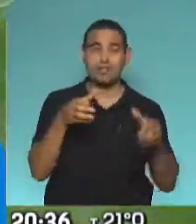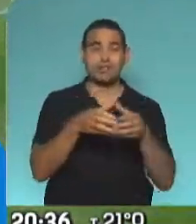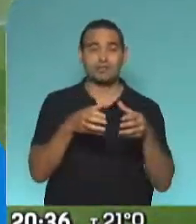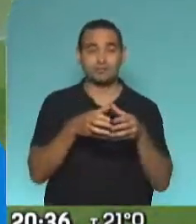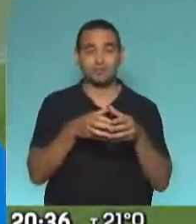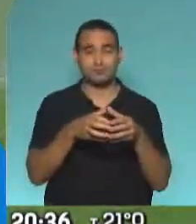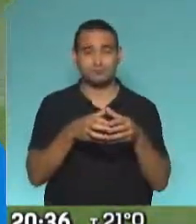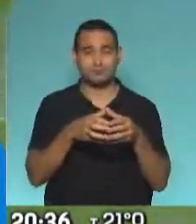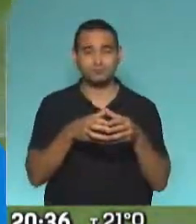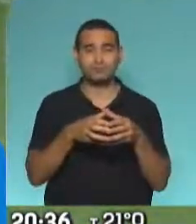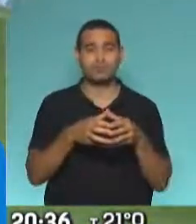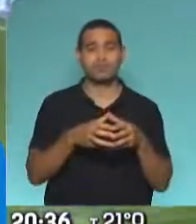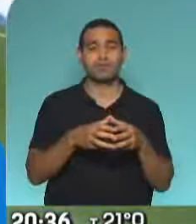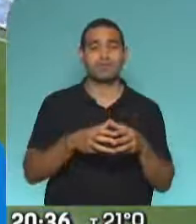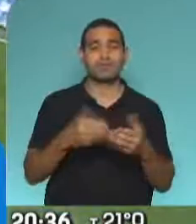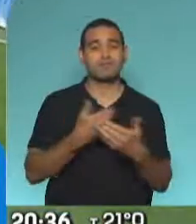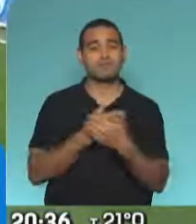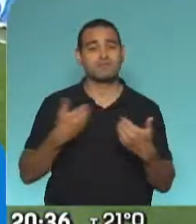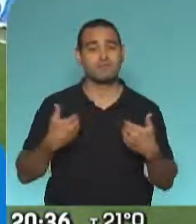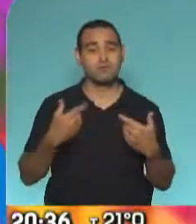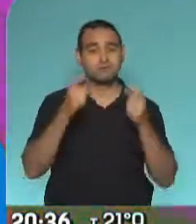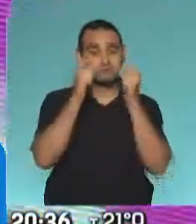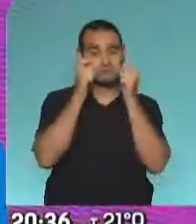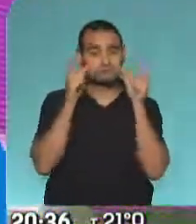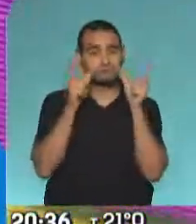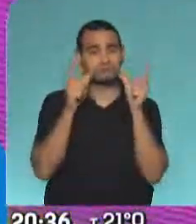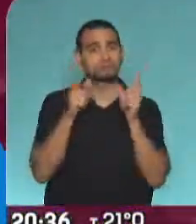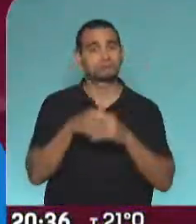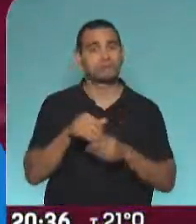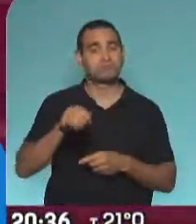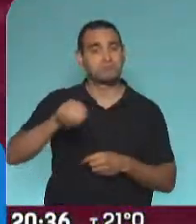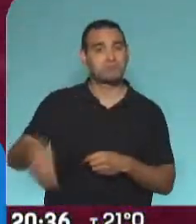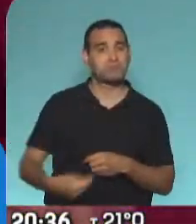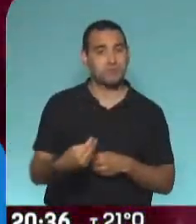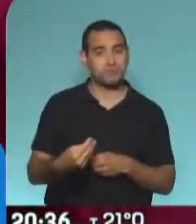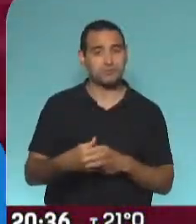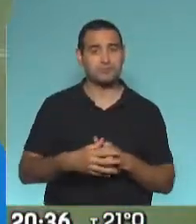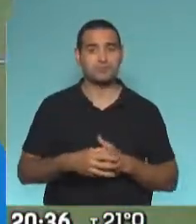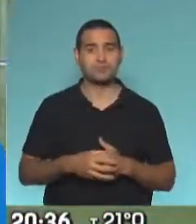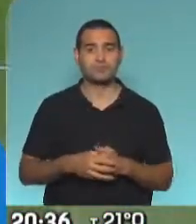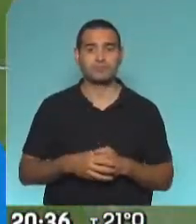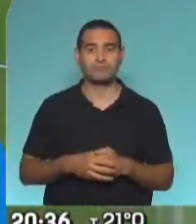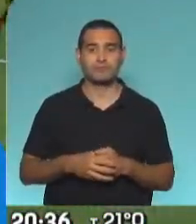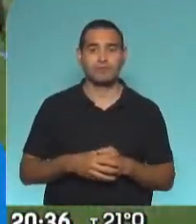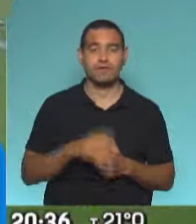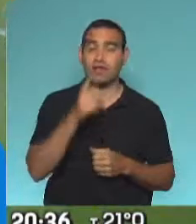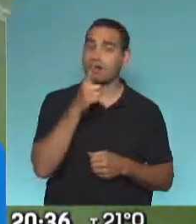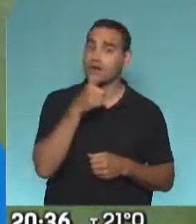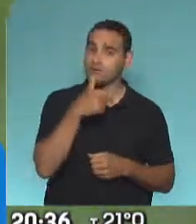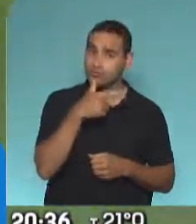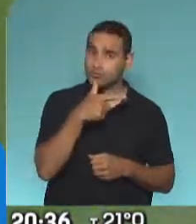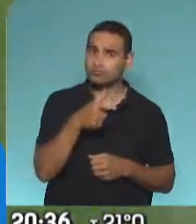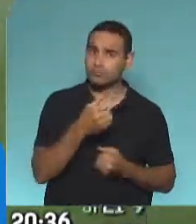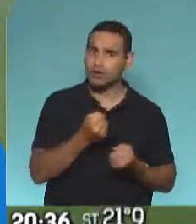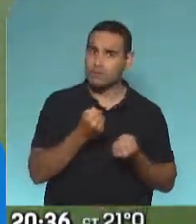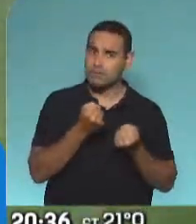granate sorprendió esta derrota en carácter de local, no por el rival que tiene, sí porque Lanús se hace